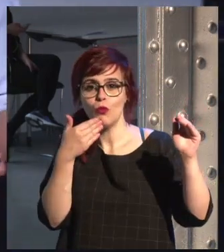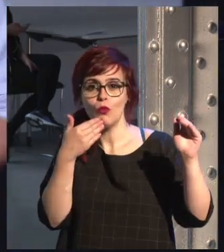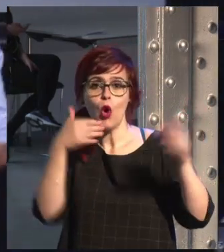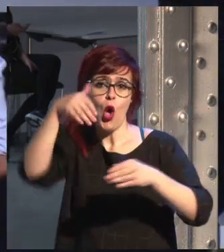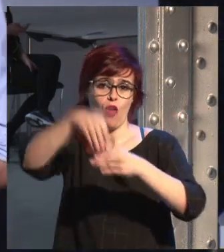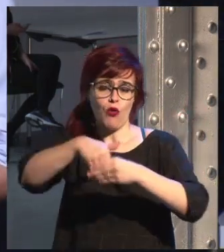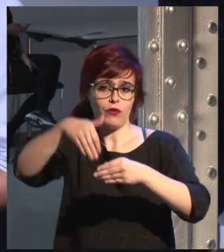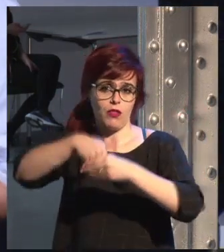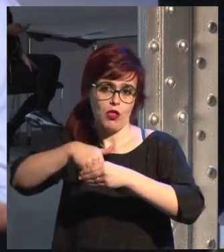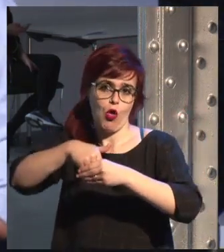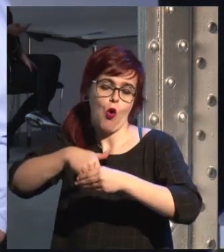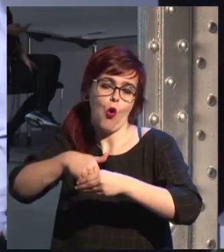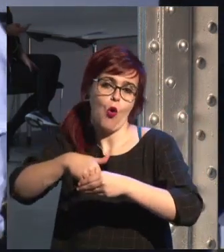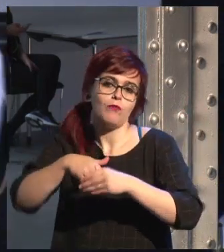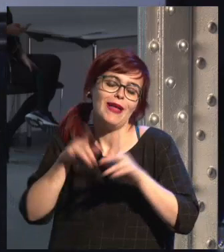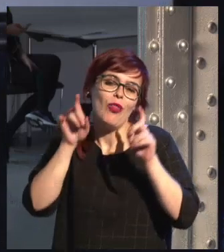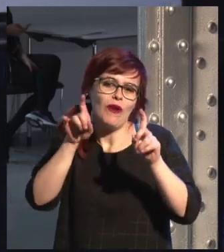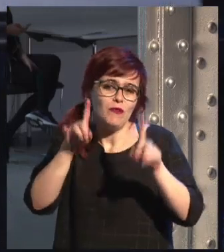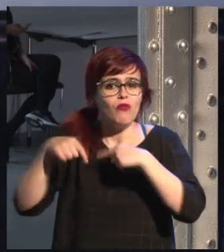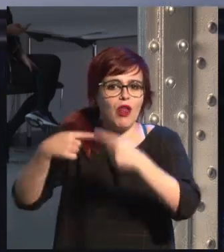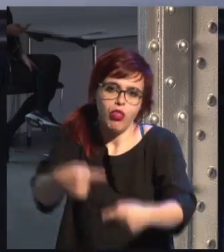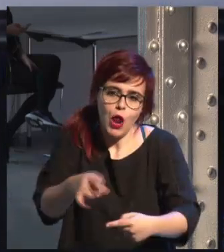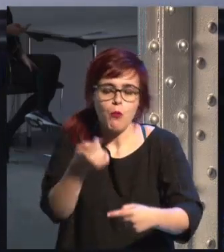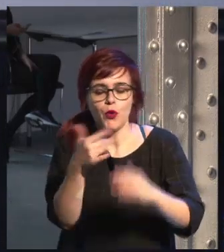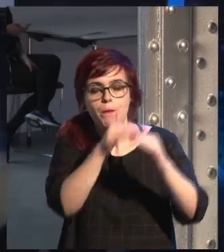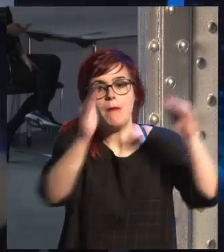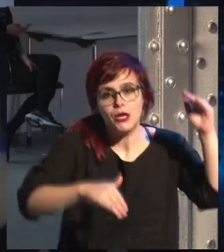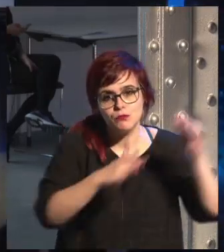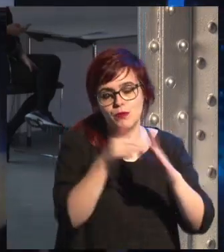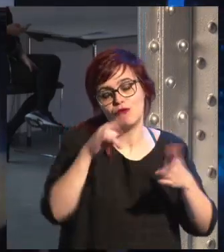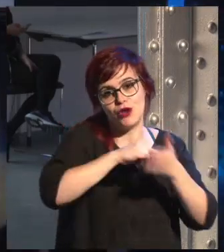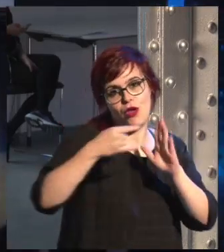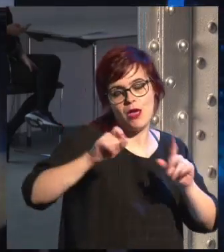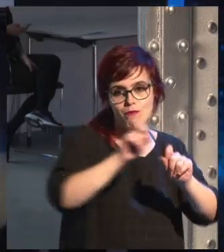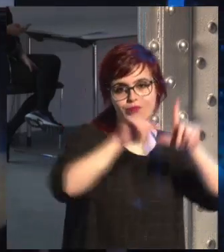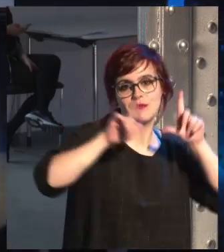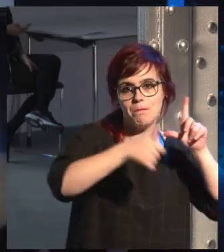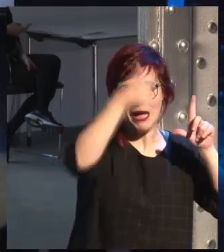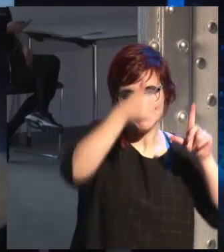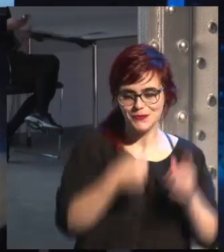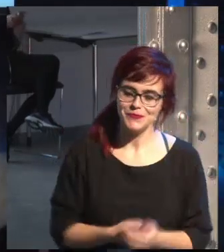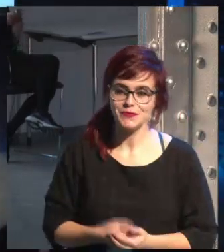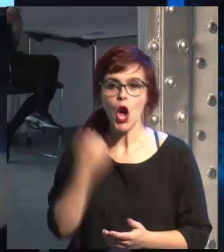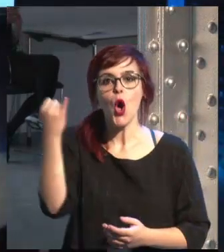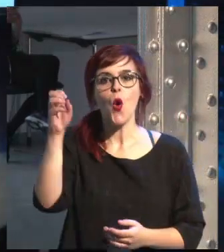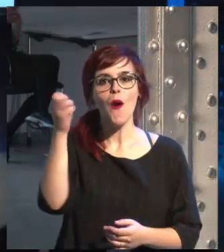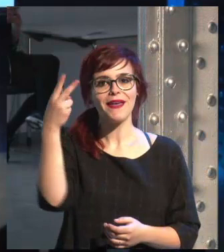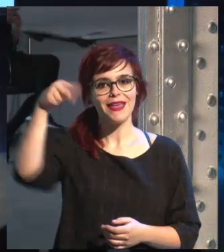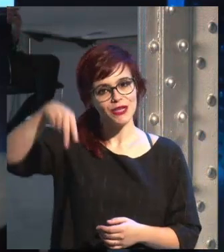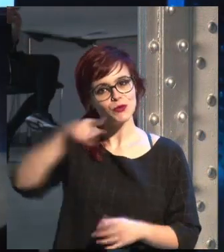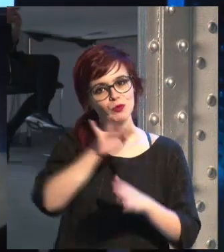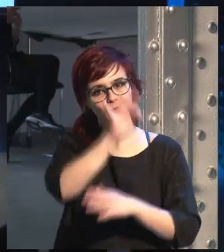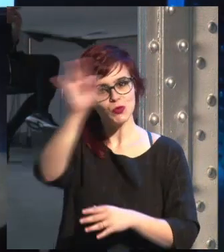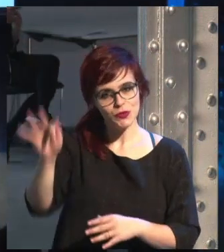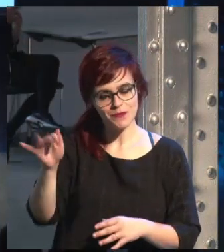el contenido en sí, el aspecto educativo. Y bueno, nada, Joaquín, tu turno. Muchas gracias. Gracias.